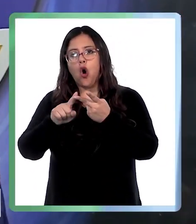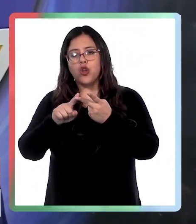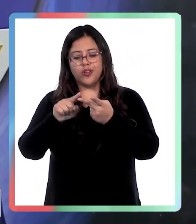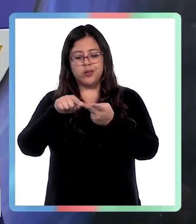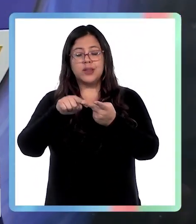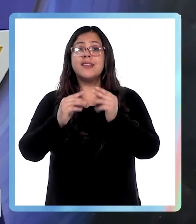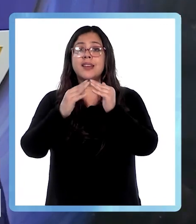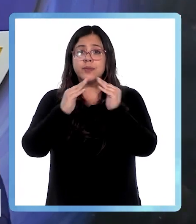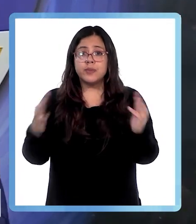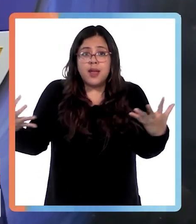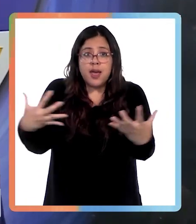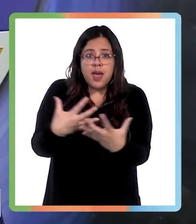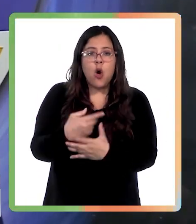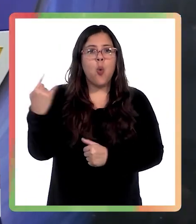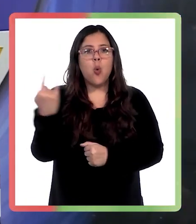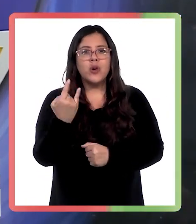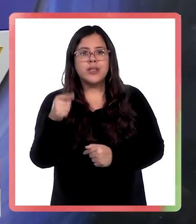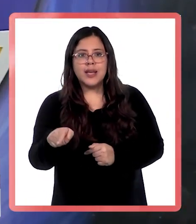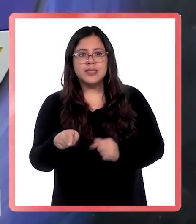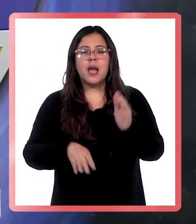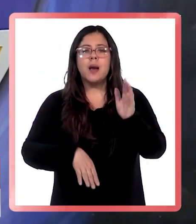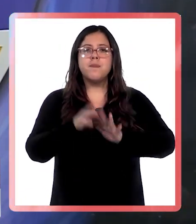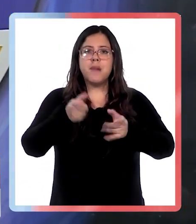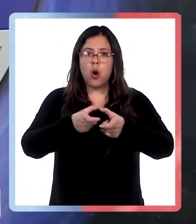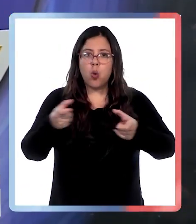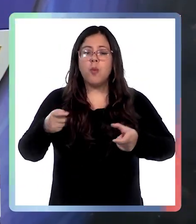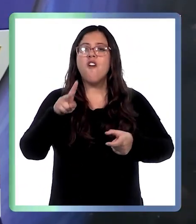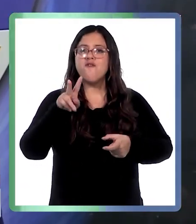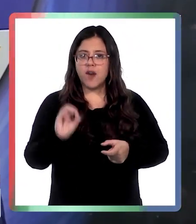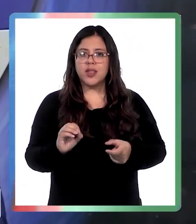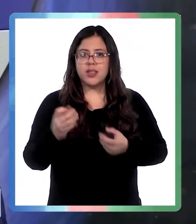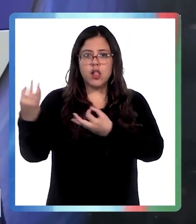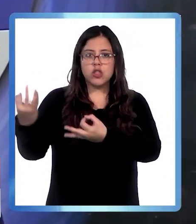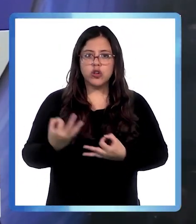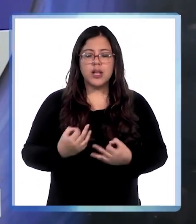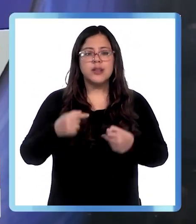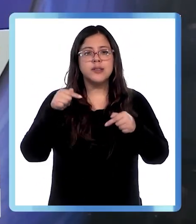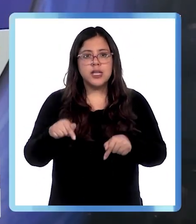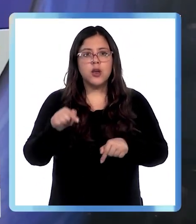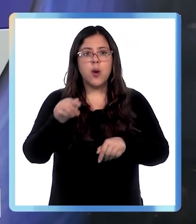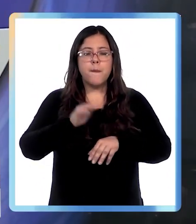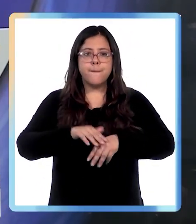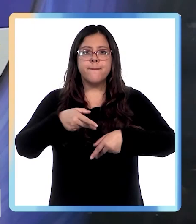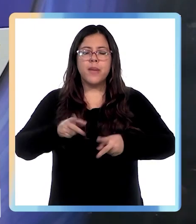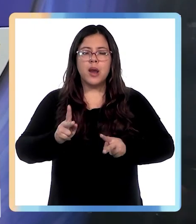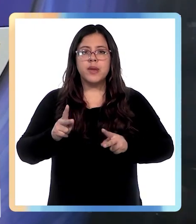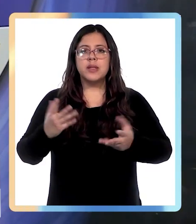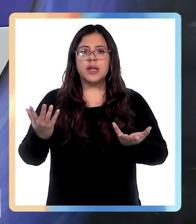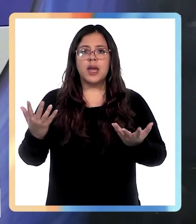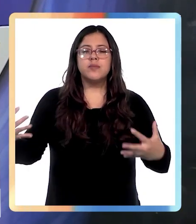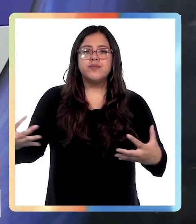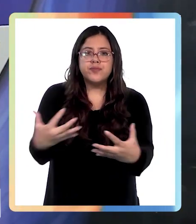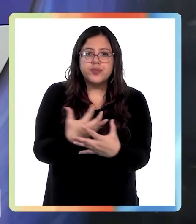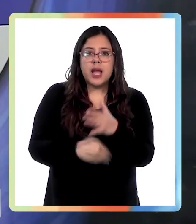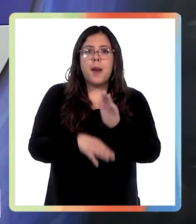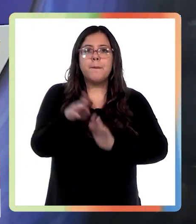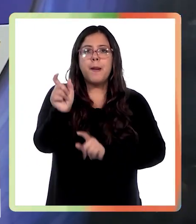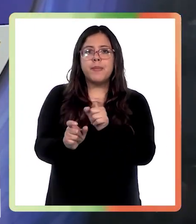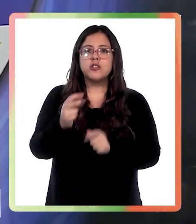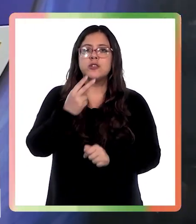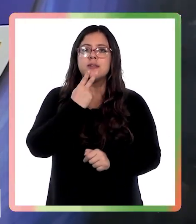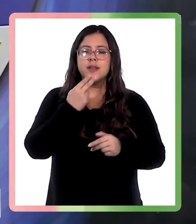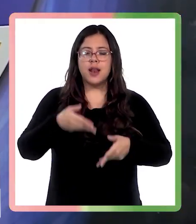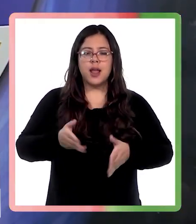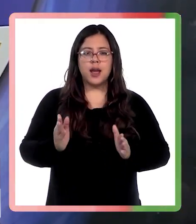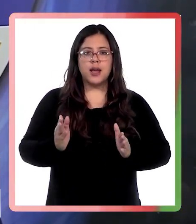albergue que es de emergencia y que permite ampliar los cupos son 20 cupos más y eso nos permite poder acoger también a más